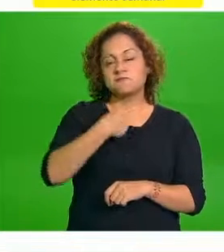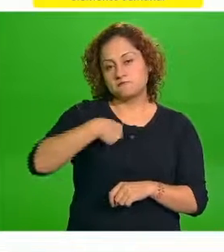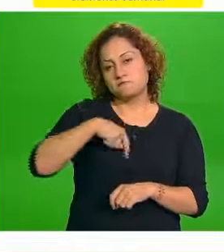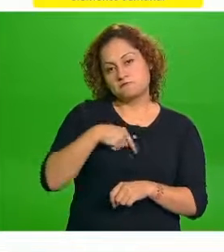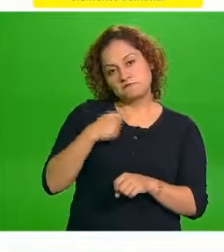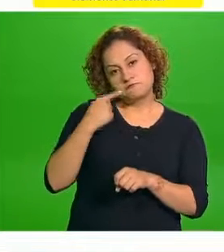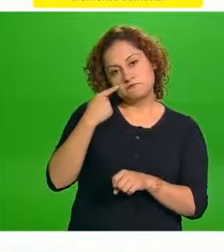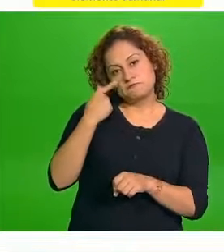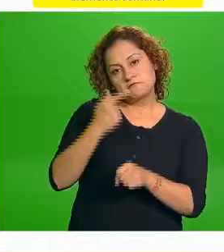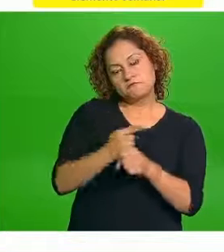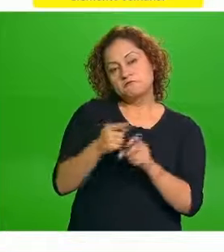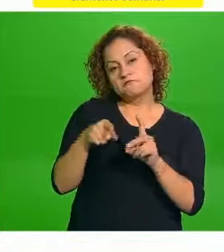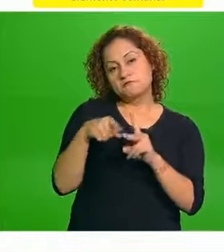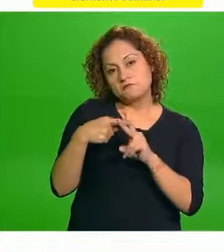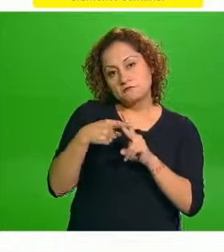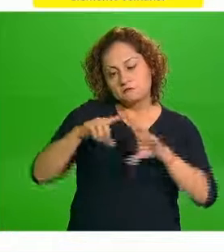esta